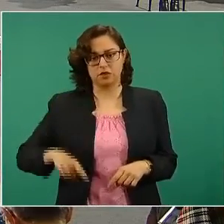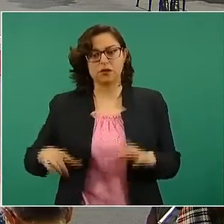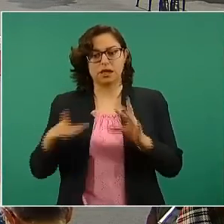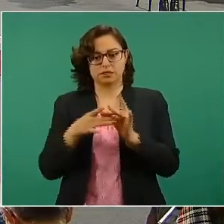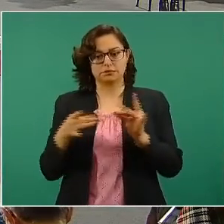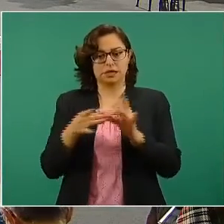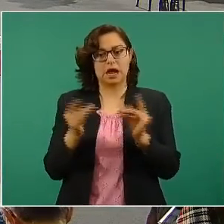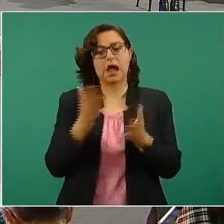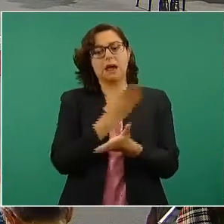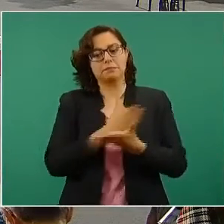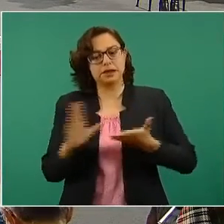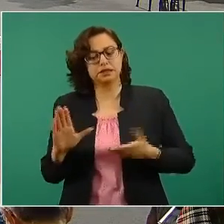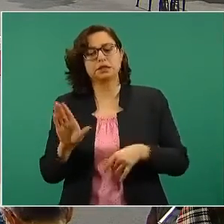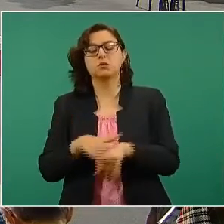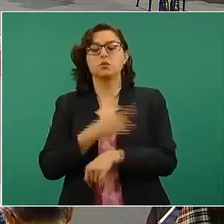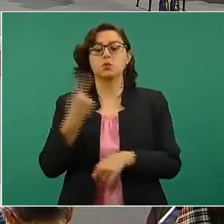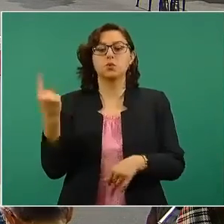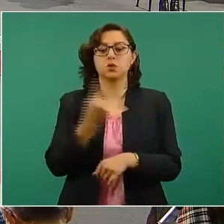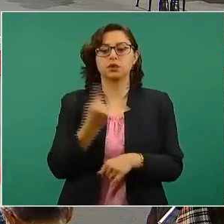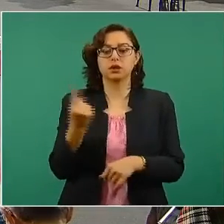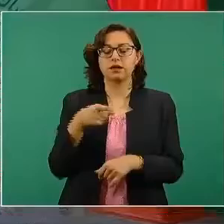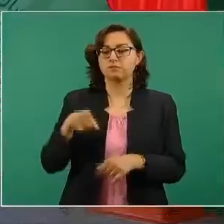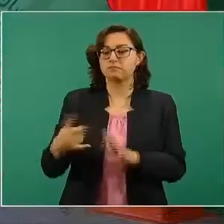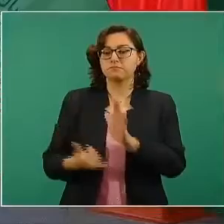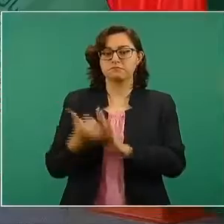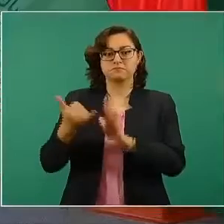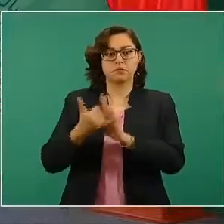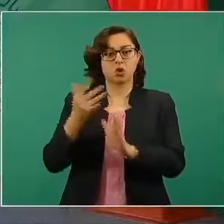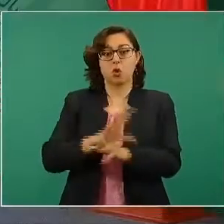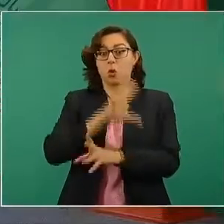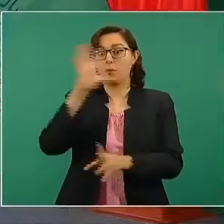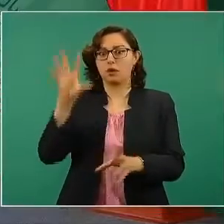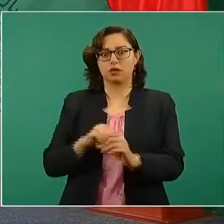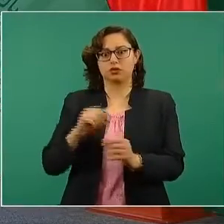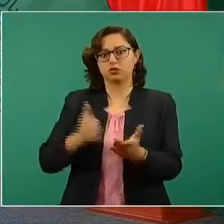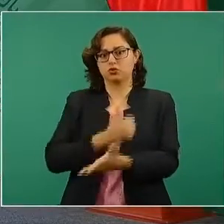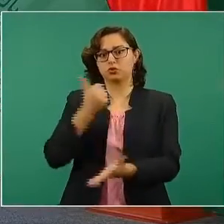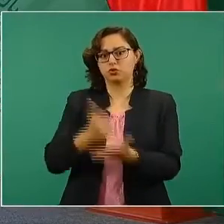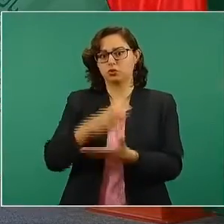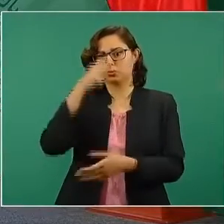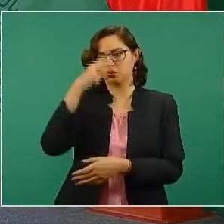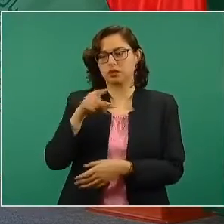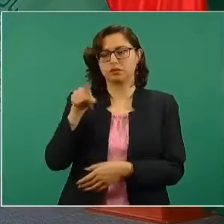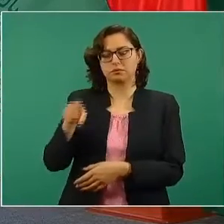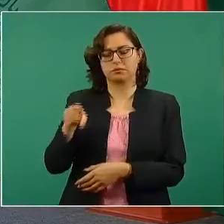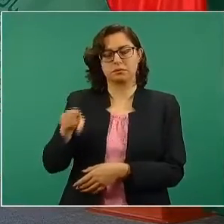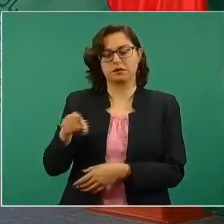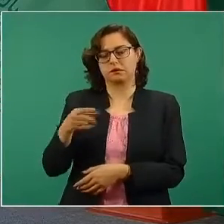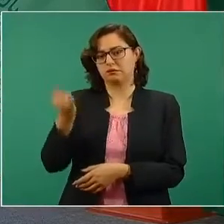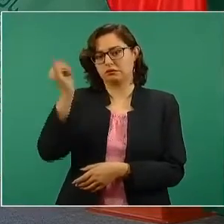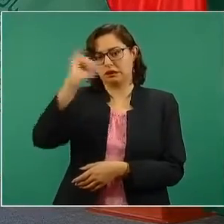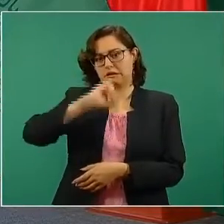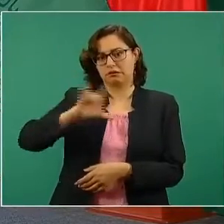la reconstrucción de vivienda ha recaído fundamentalmente en el gobierno de la